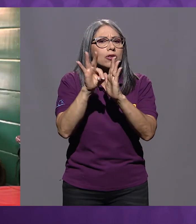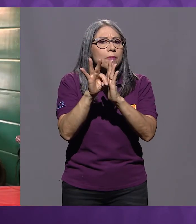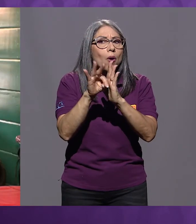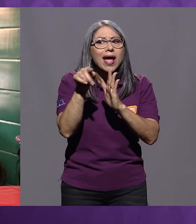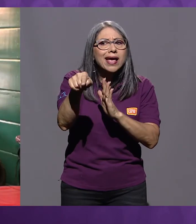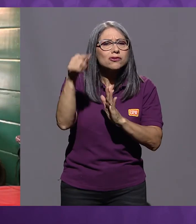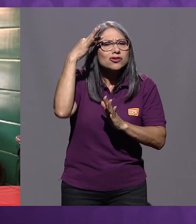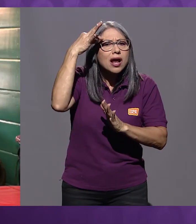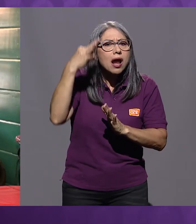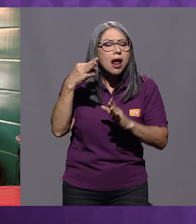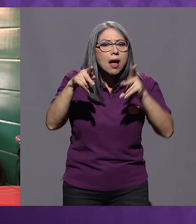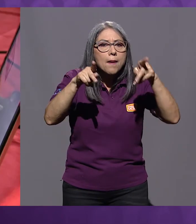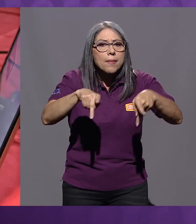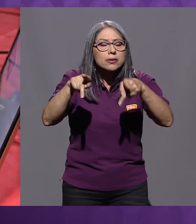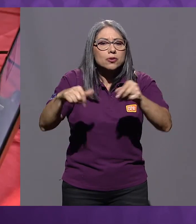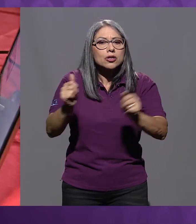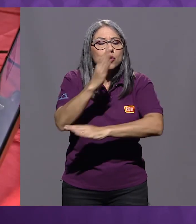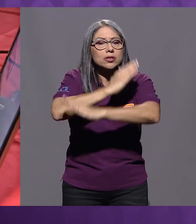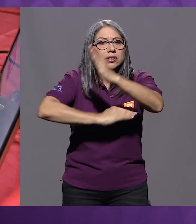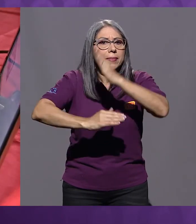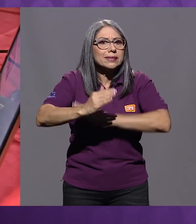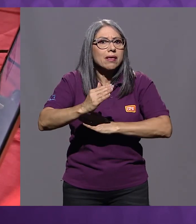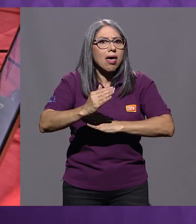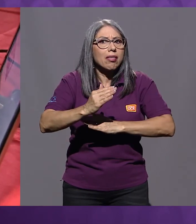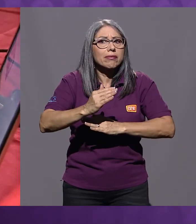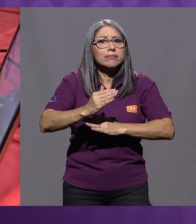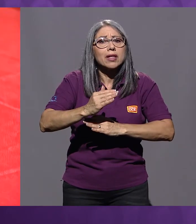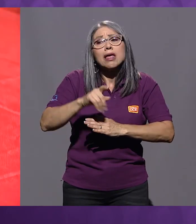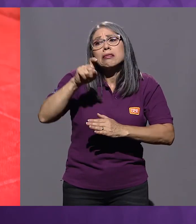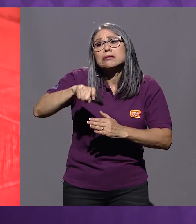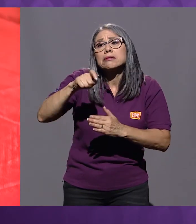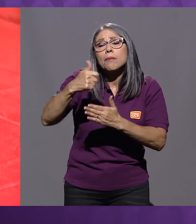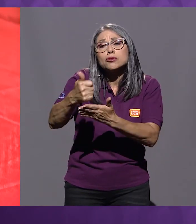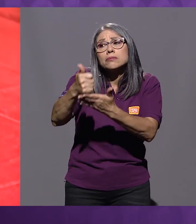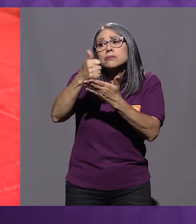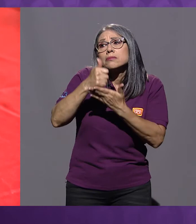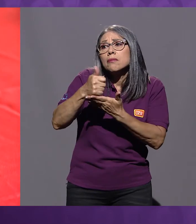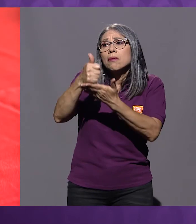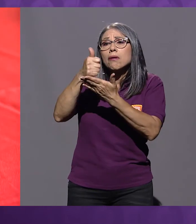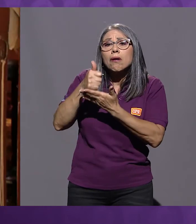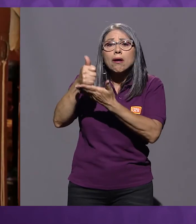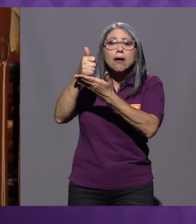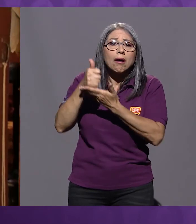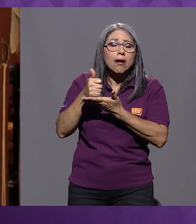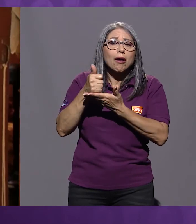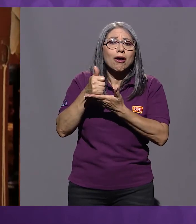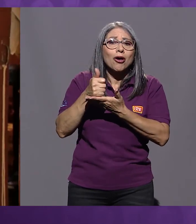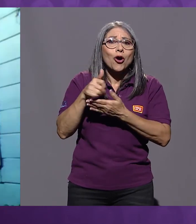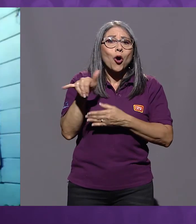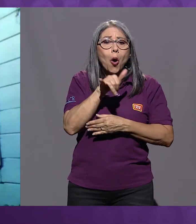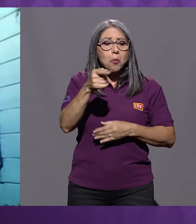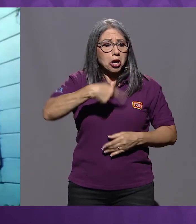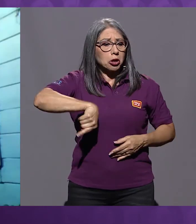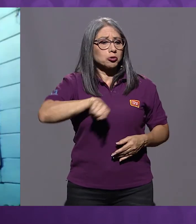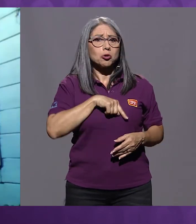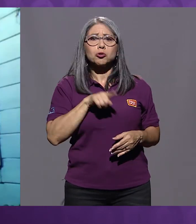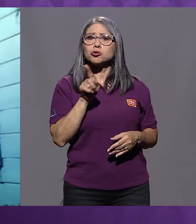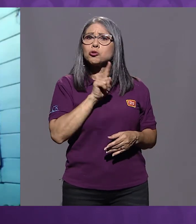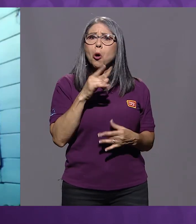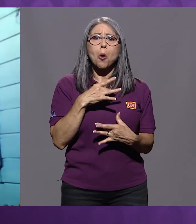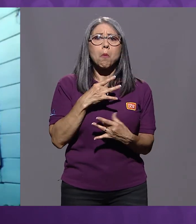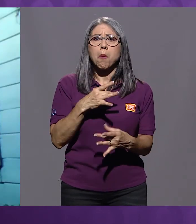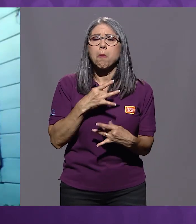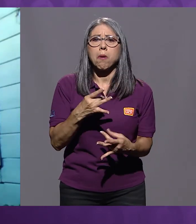con discapacidad somos totalmente asistencialistas, que no somos como atrayentes en